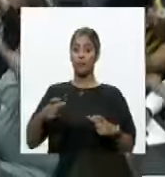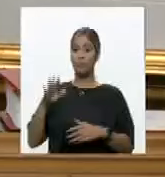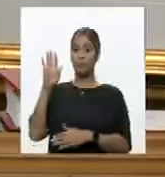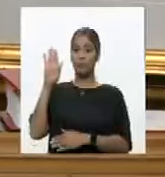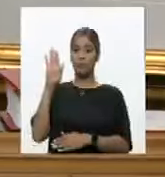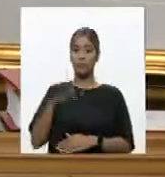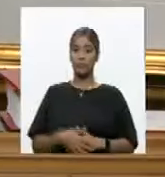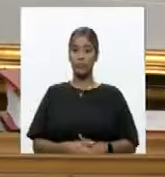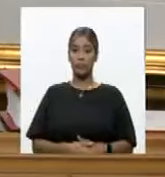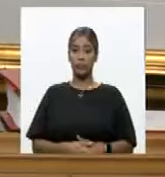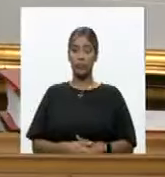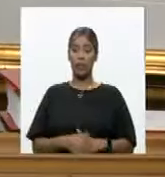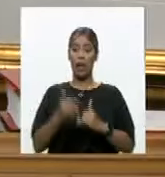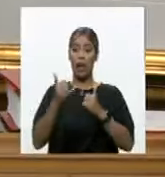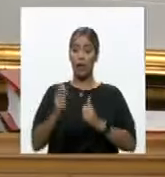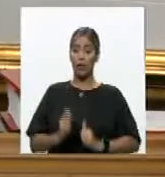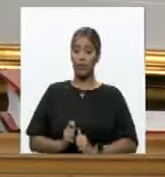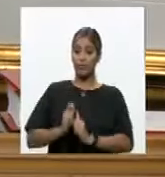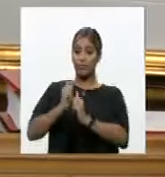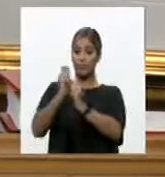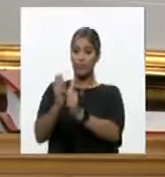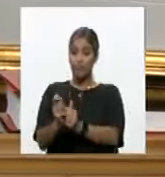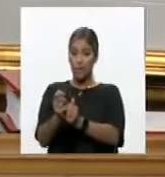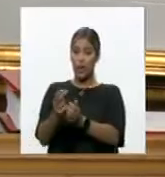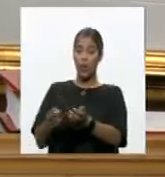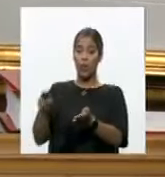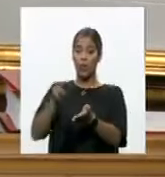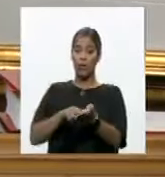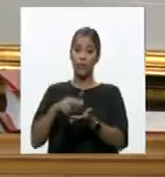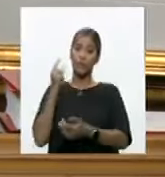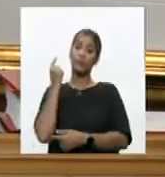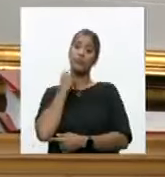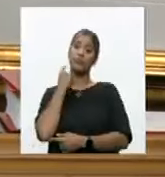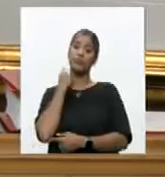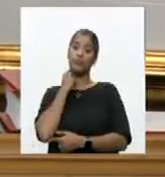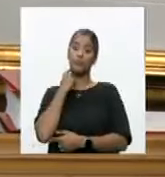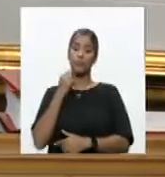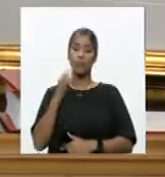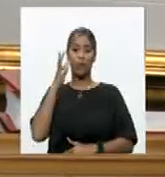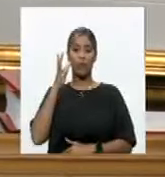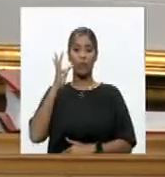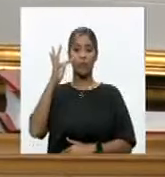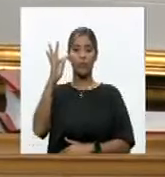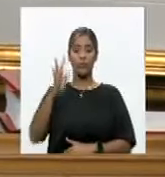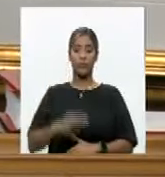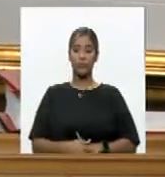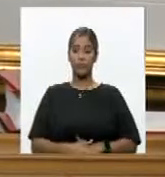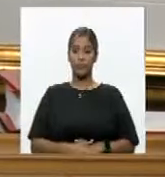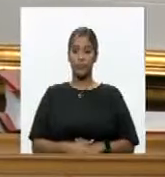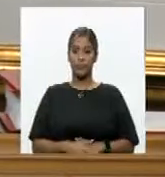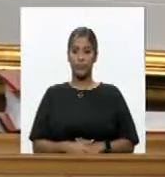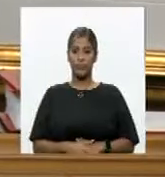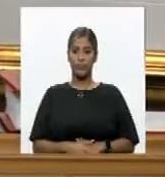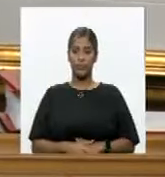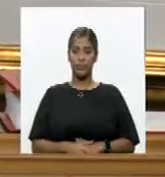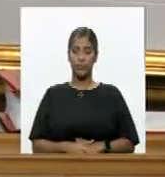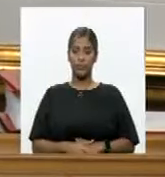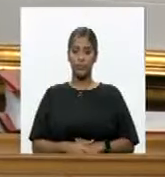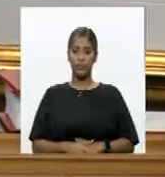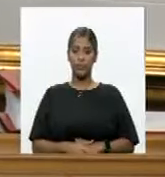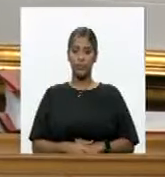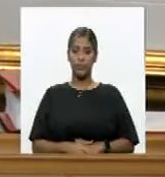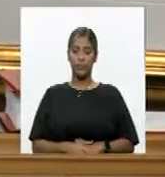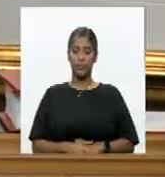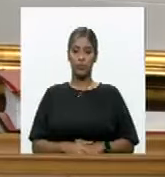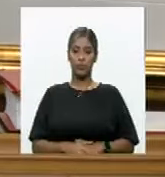calificada. Se designa en consecuencia al ciudadano doctor Tarek William Saab Halabi como